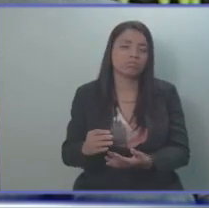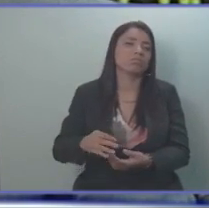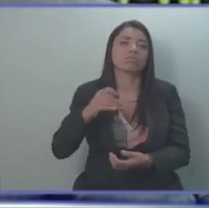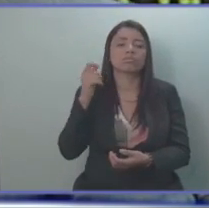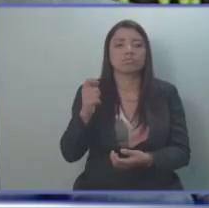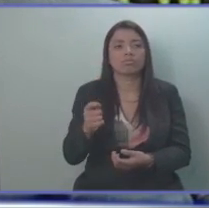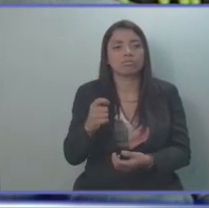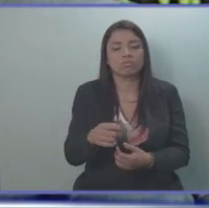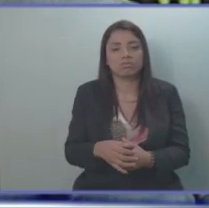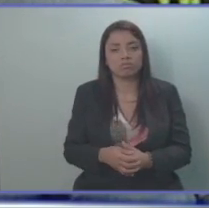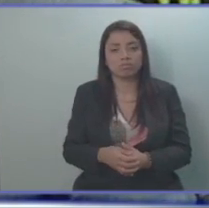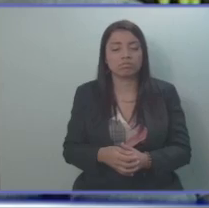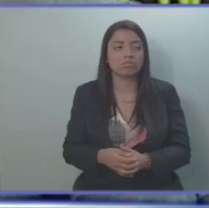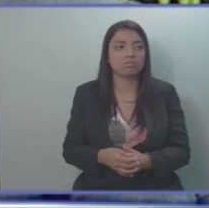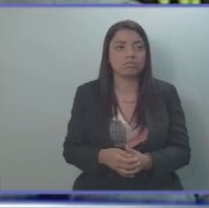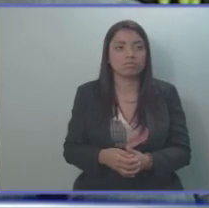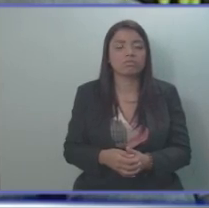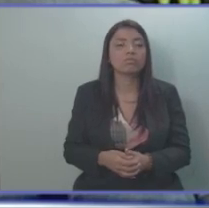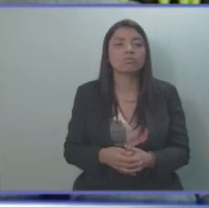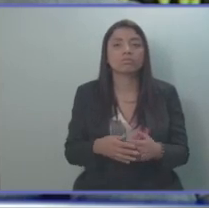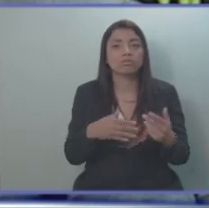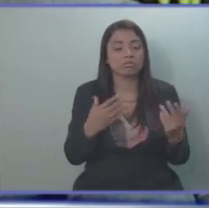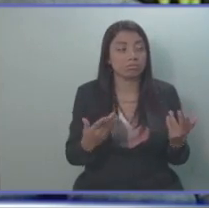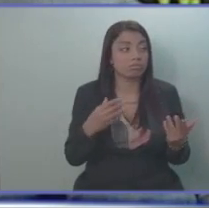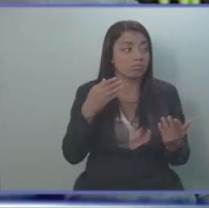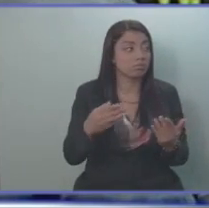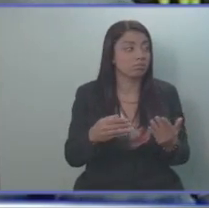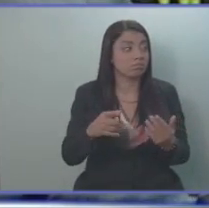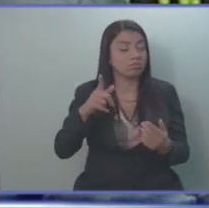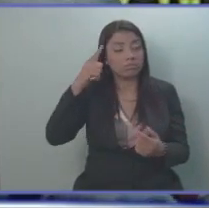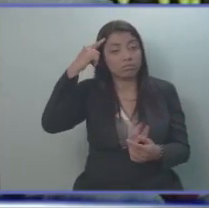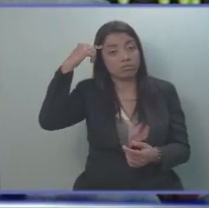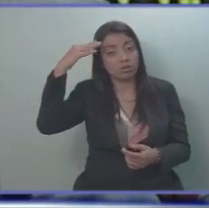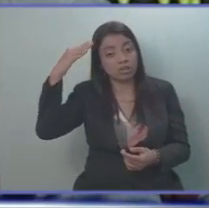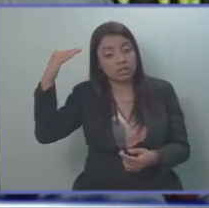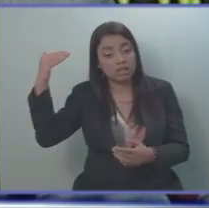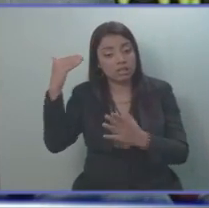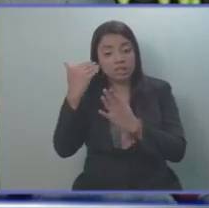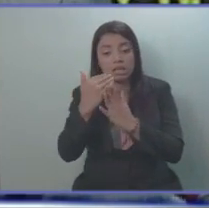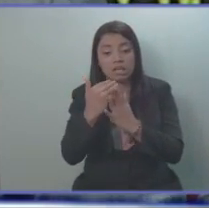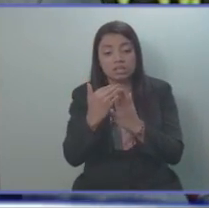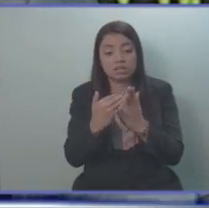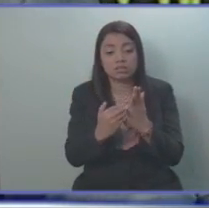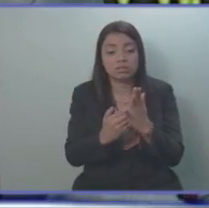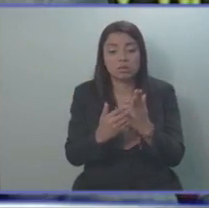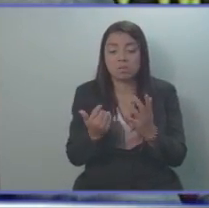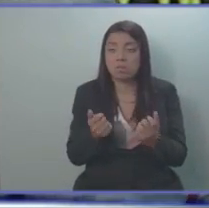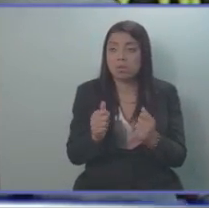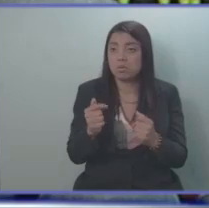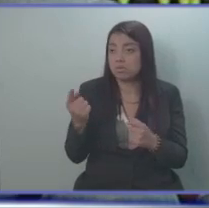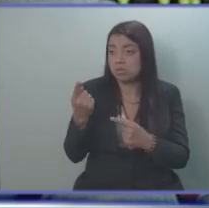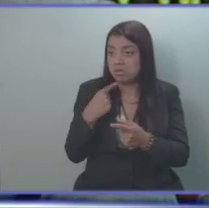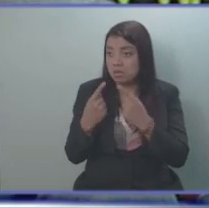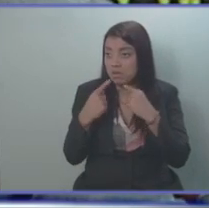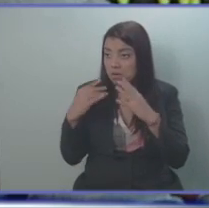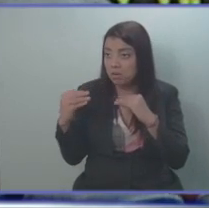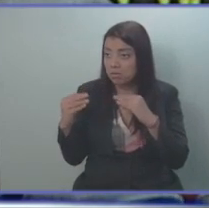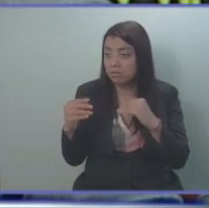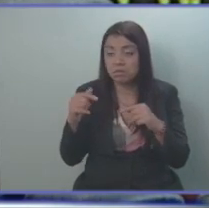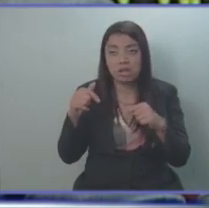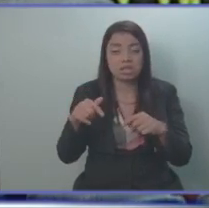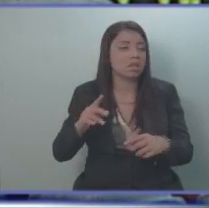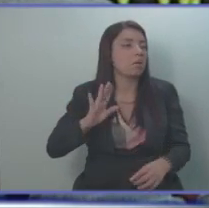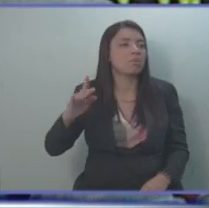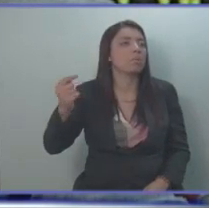mantenerse en el poder, el poner políticas como si venís a hacer negocios aquí, no te metas